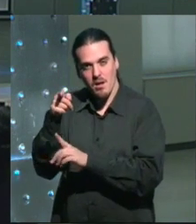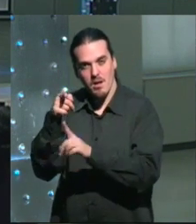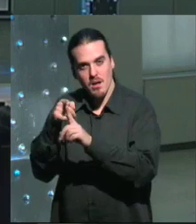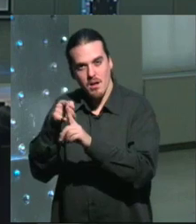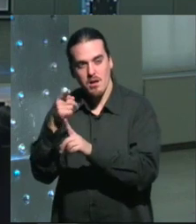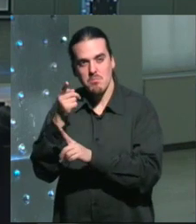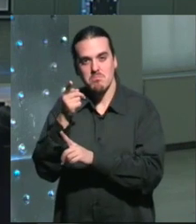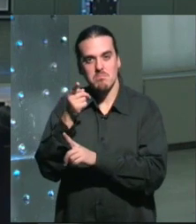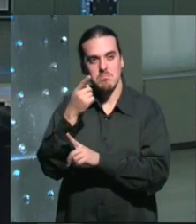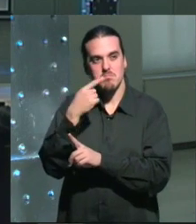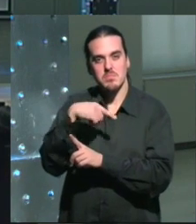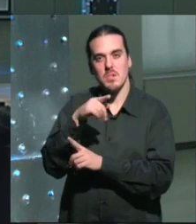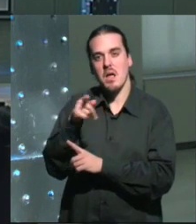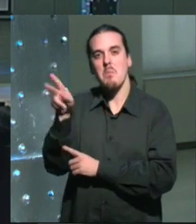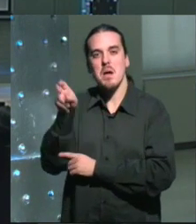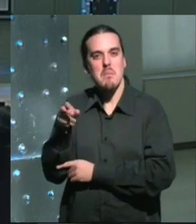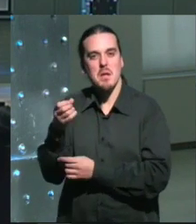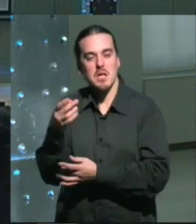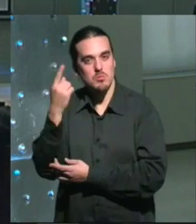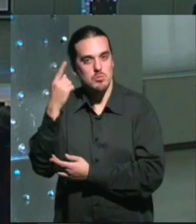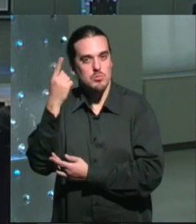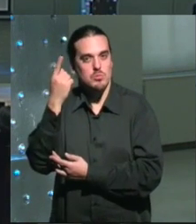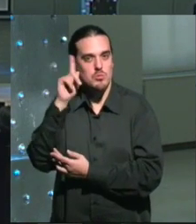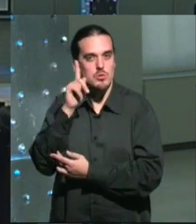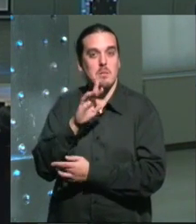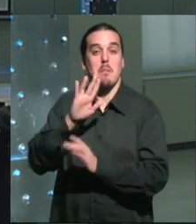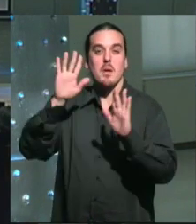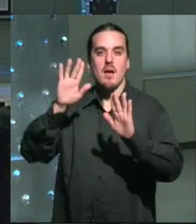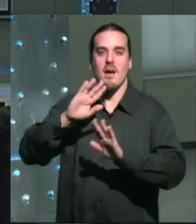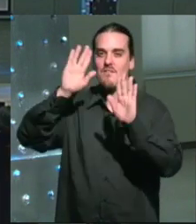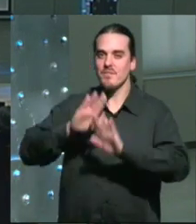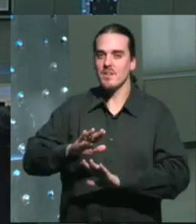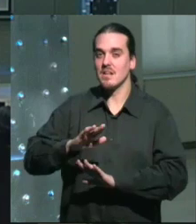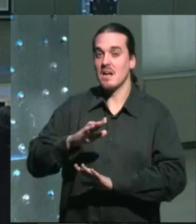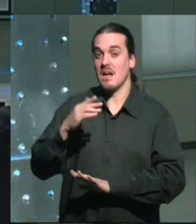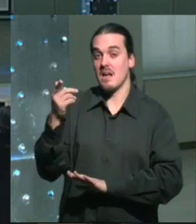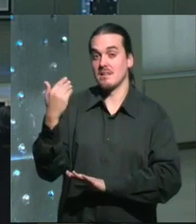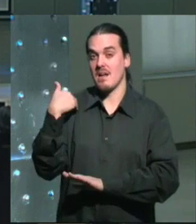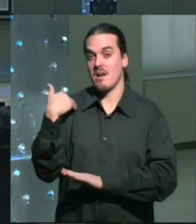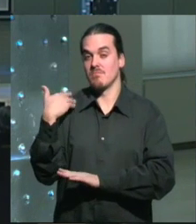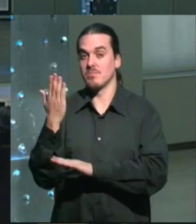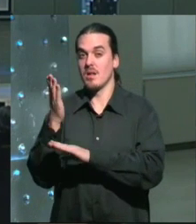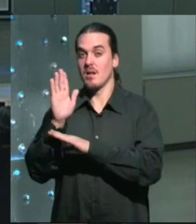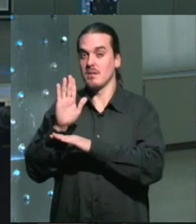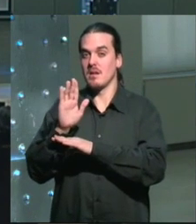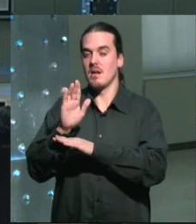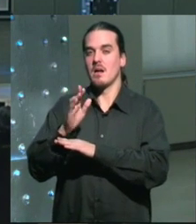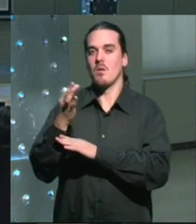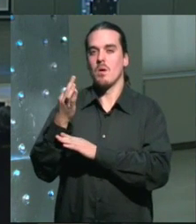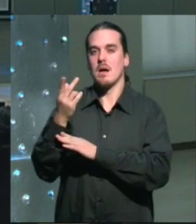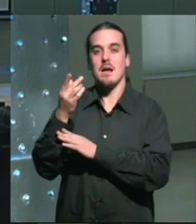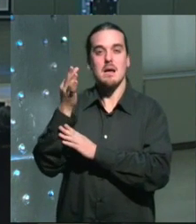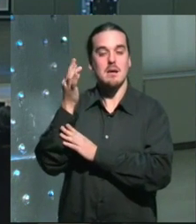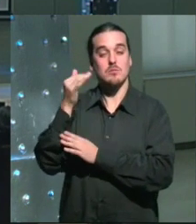la condición principal que le puso la primera dama al presidente cuando eran candidatos fue que ella se encargaría de la familia y él se encargaría de hacer